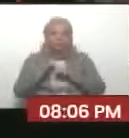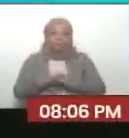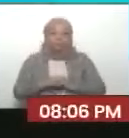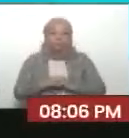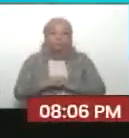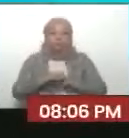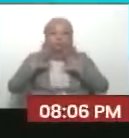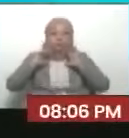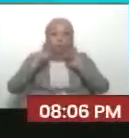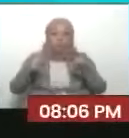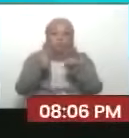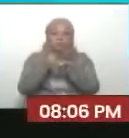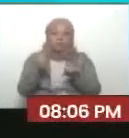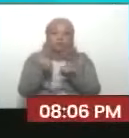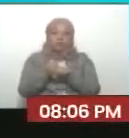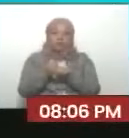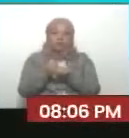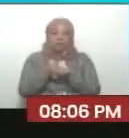Y empezamos